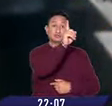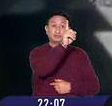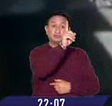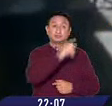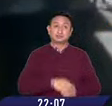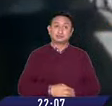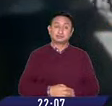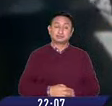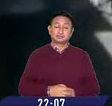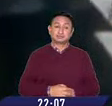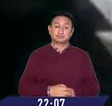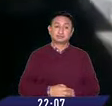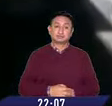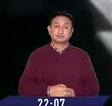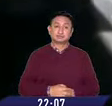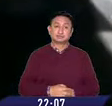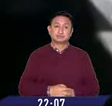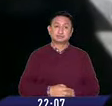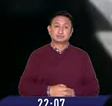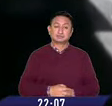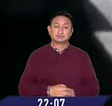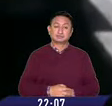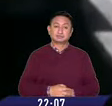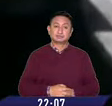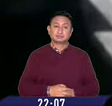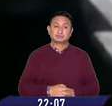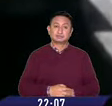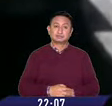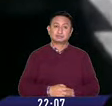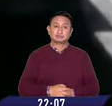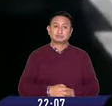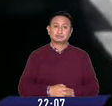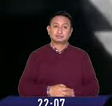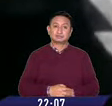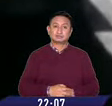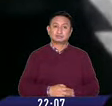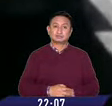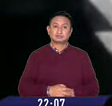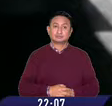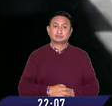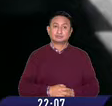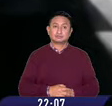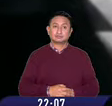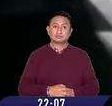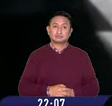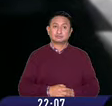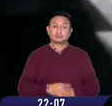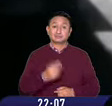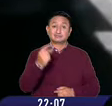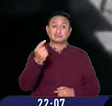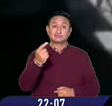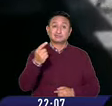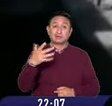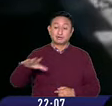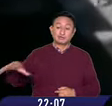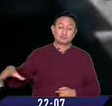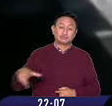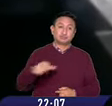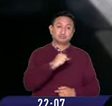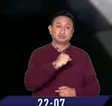cruza, va a la cabina, trata de abrir la puerta del vehículo. No puede. Mete sus manos y en cuestión de segundos, el robo está